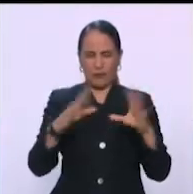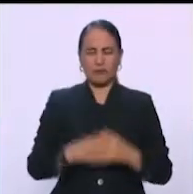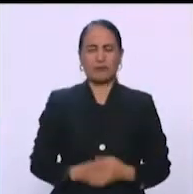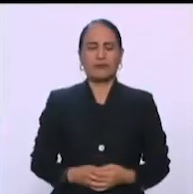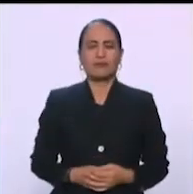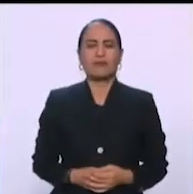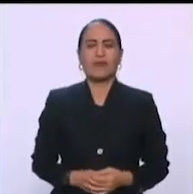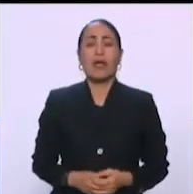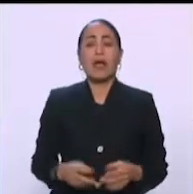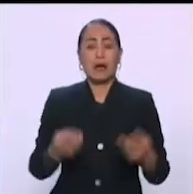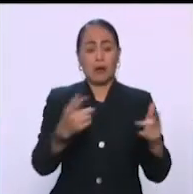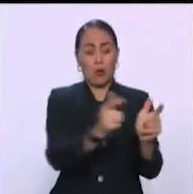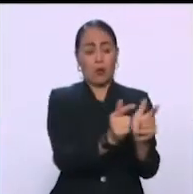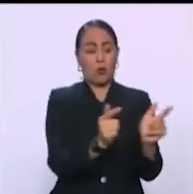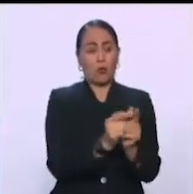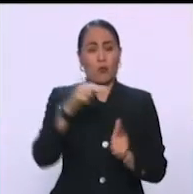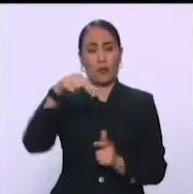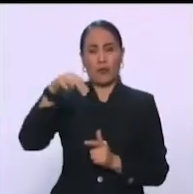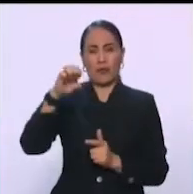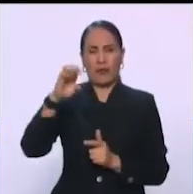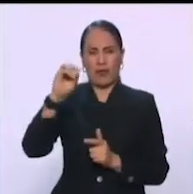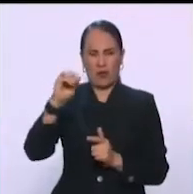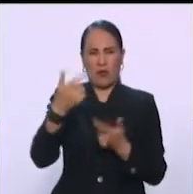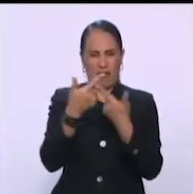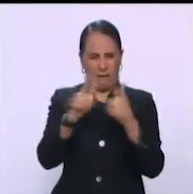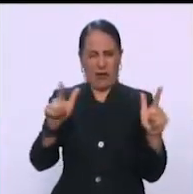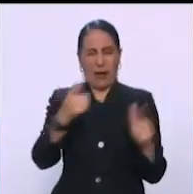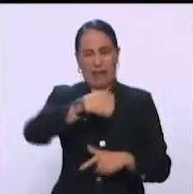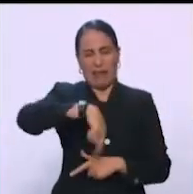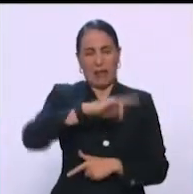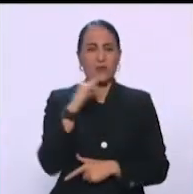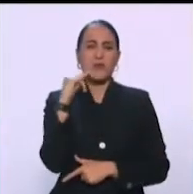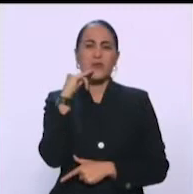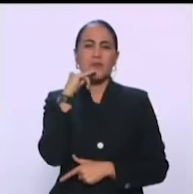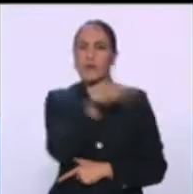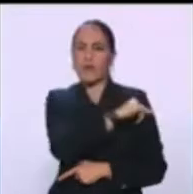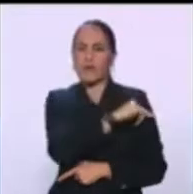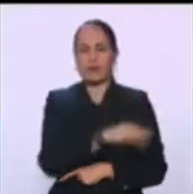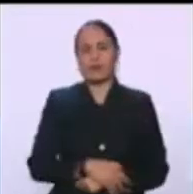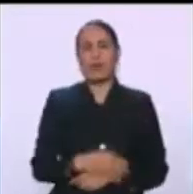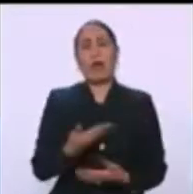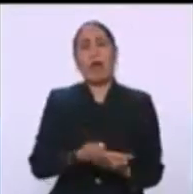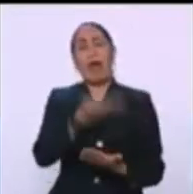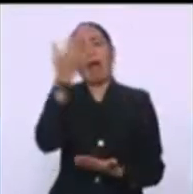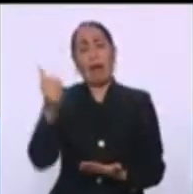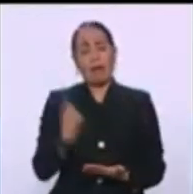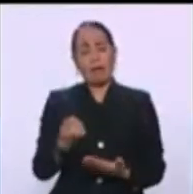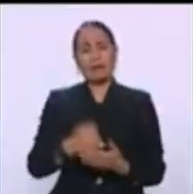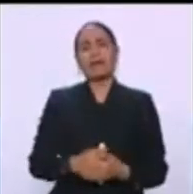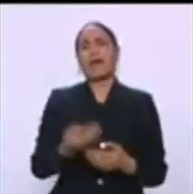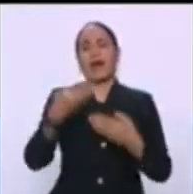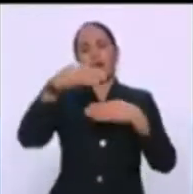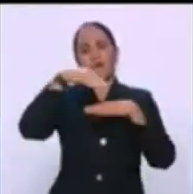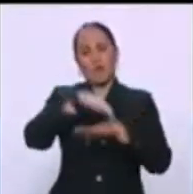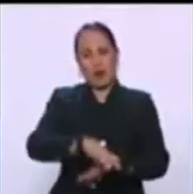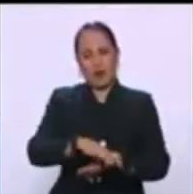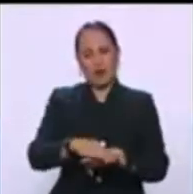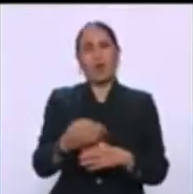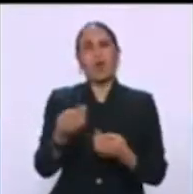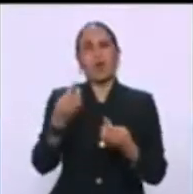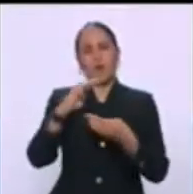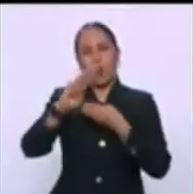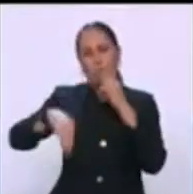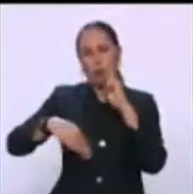son muy hipócritas. En el pasado seguían las recetas del Fondo Monetario Internacional, del Banco